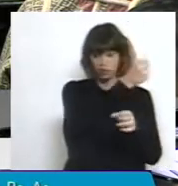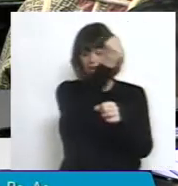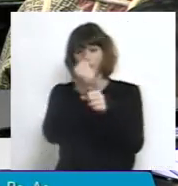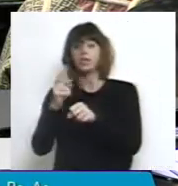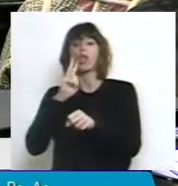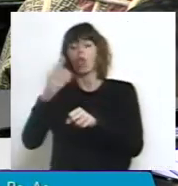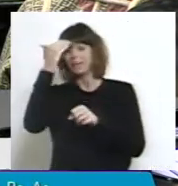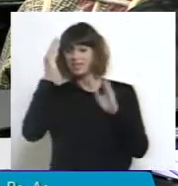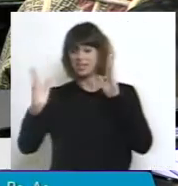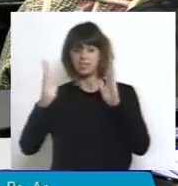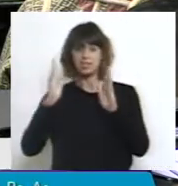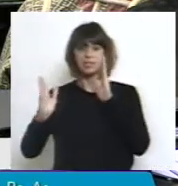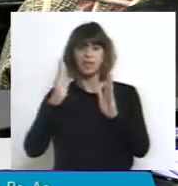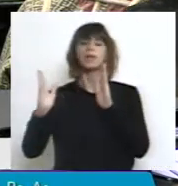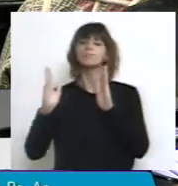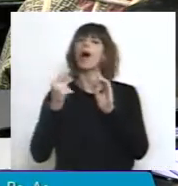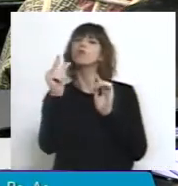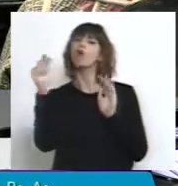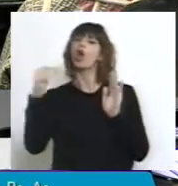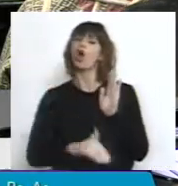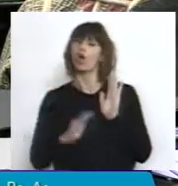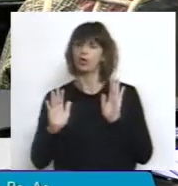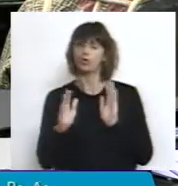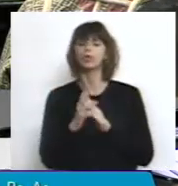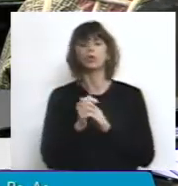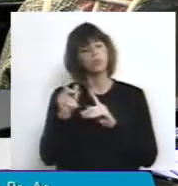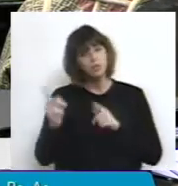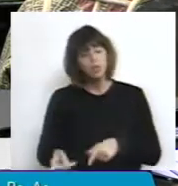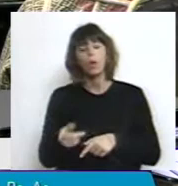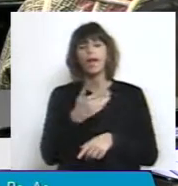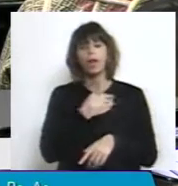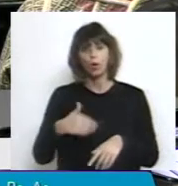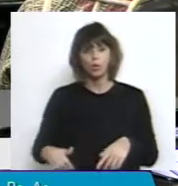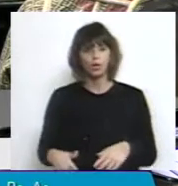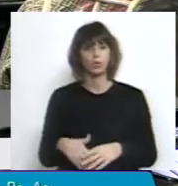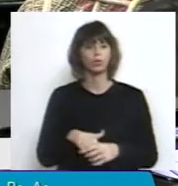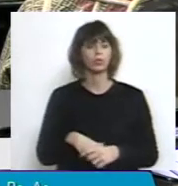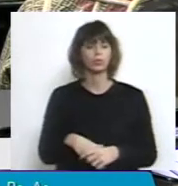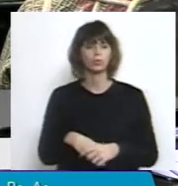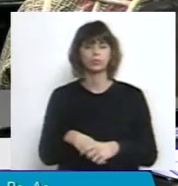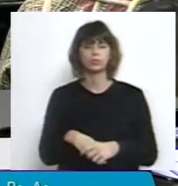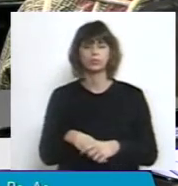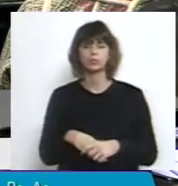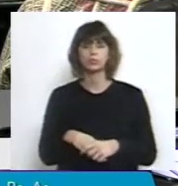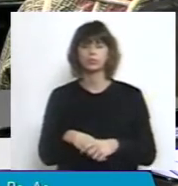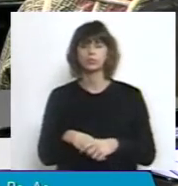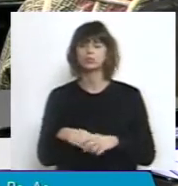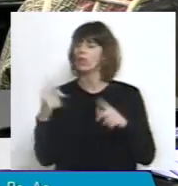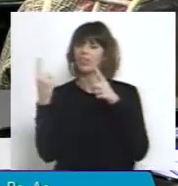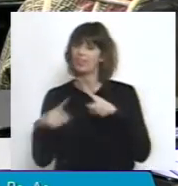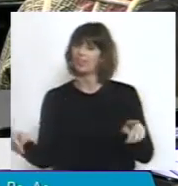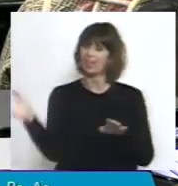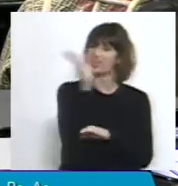2015 sensiblemente menor. No obstante eso, el gobierno, a diferencia de lo que ocurrió en el